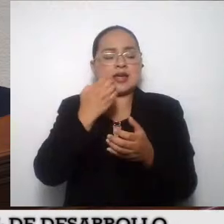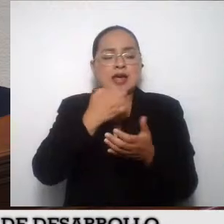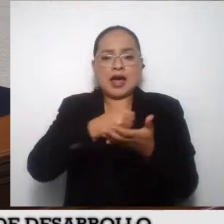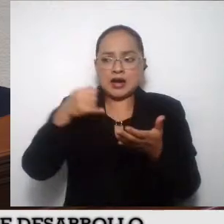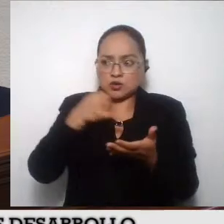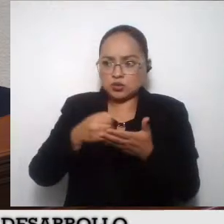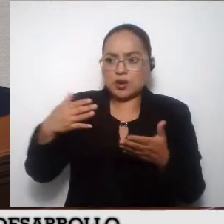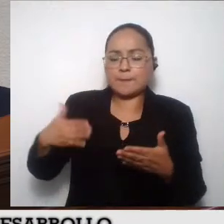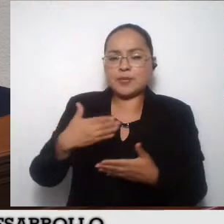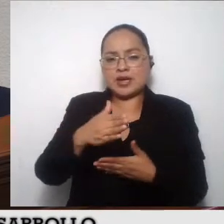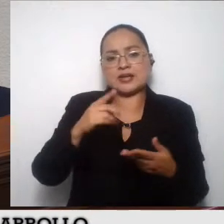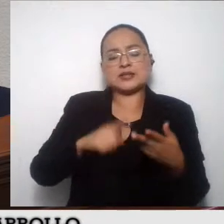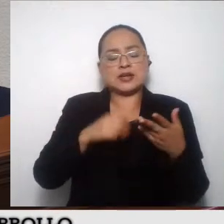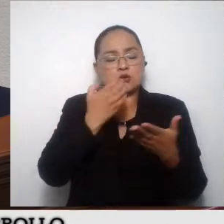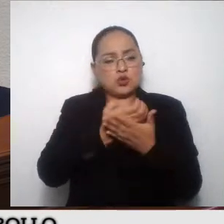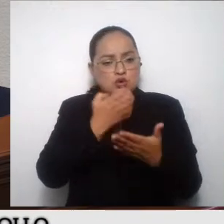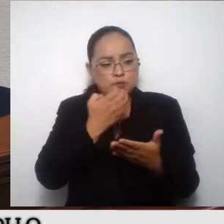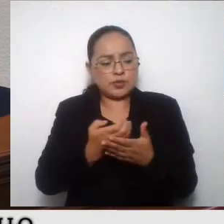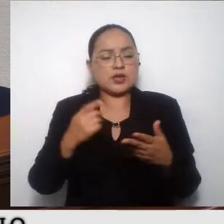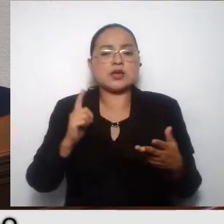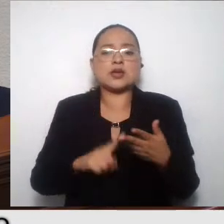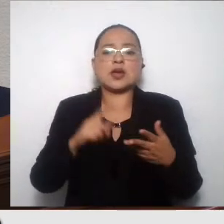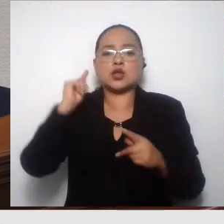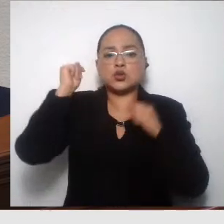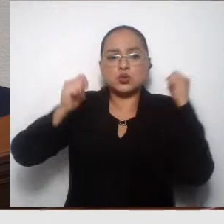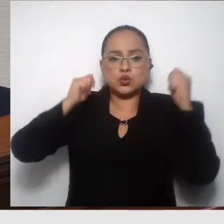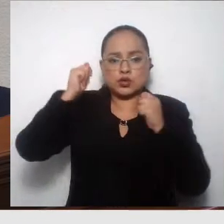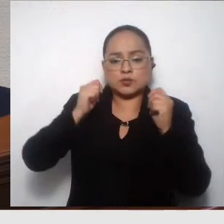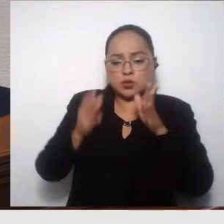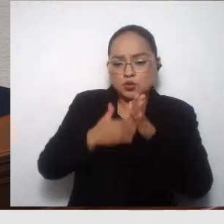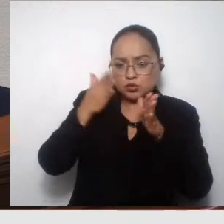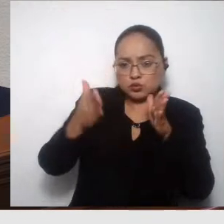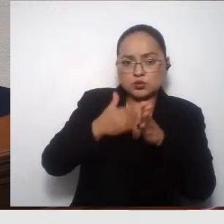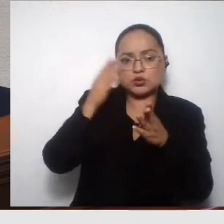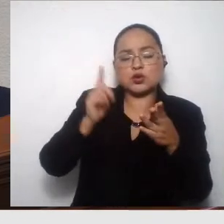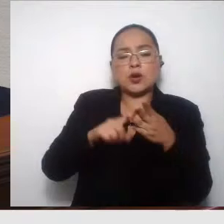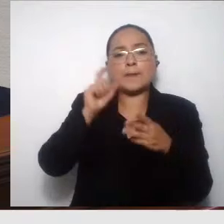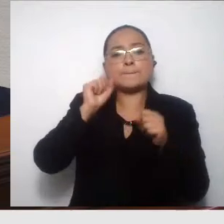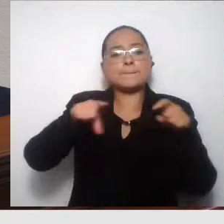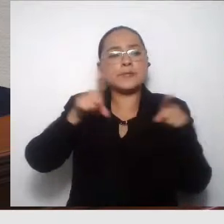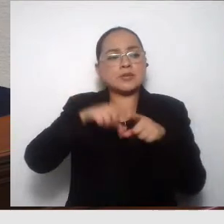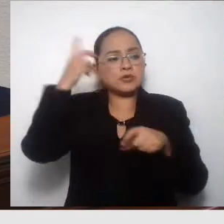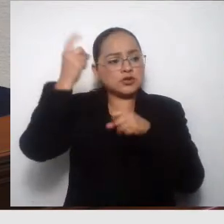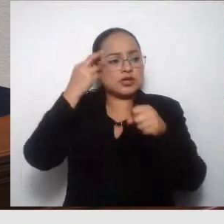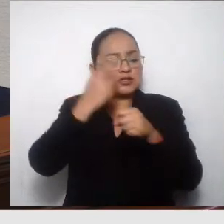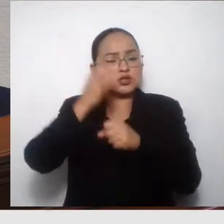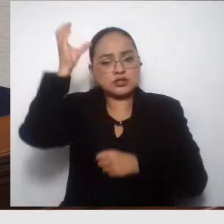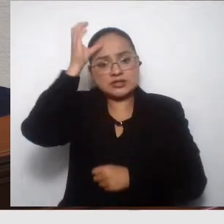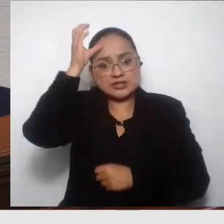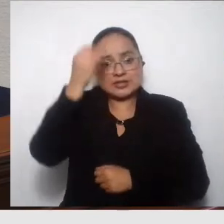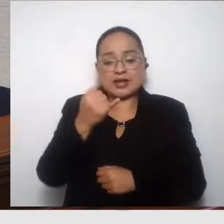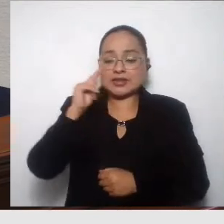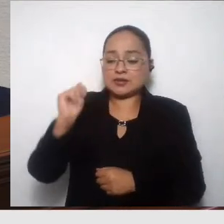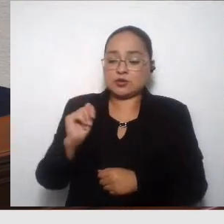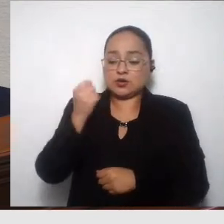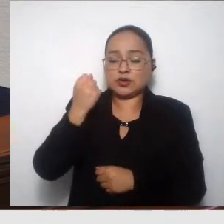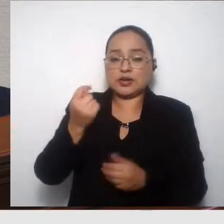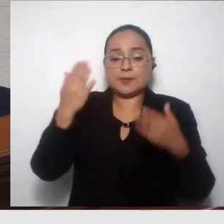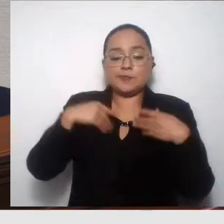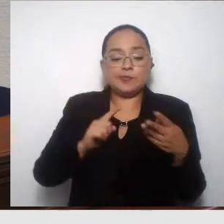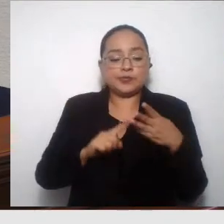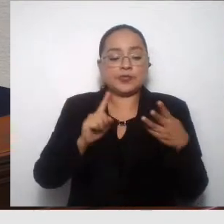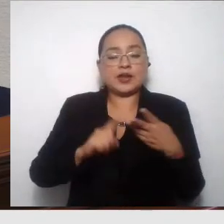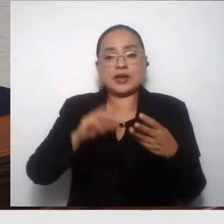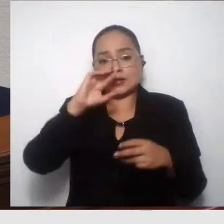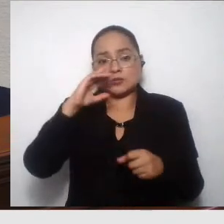Pesca, Economía, Turismo, Obras Públicas y la Dirección de Ciencia y Tecnología. Eje 3,